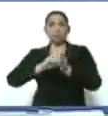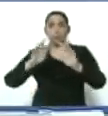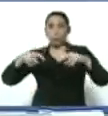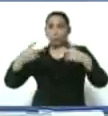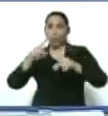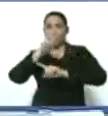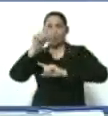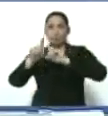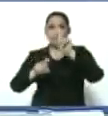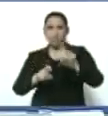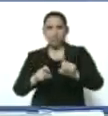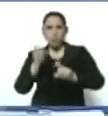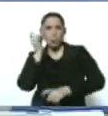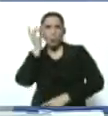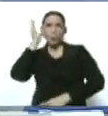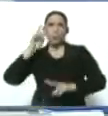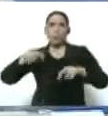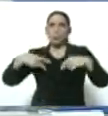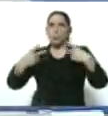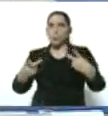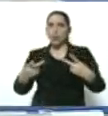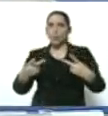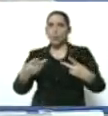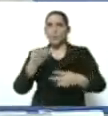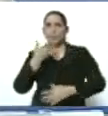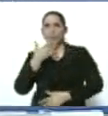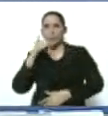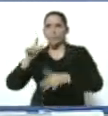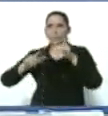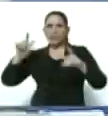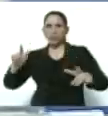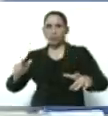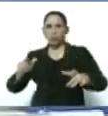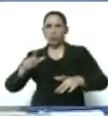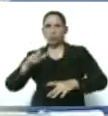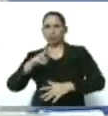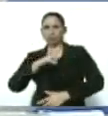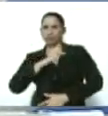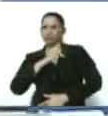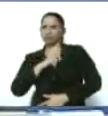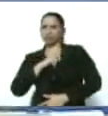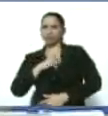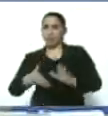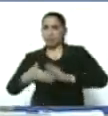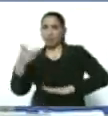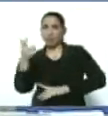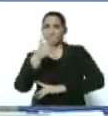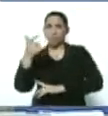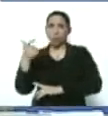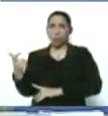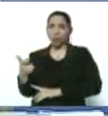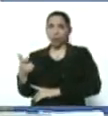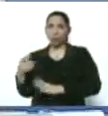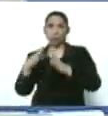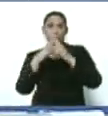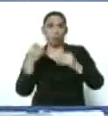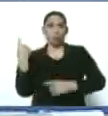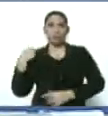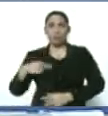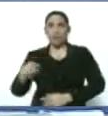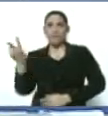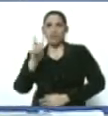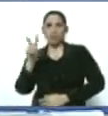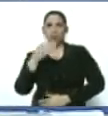encuesta, si surgen nuevos casos sospechosos para ir a la búsqueda. Eso solo lo tiene Venezuela, gracias al